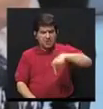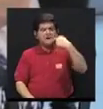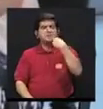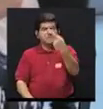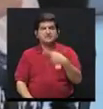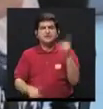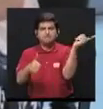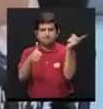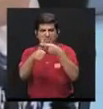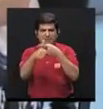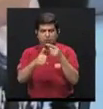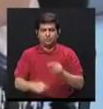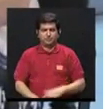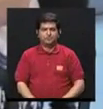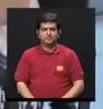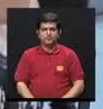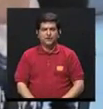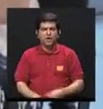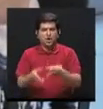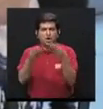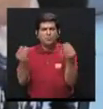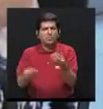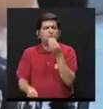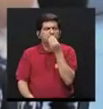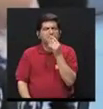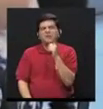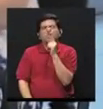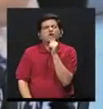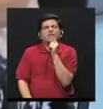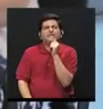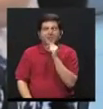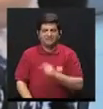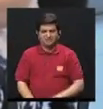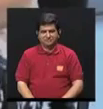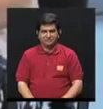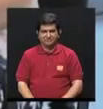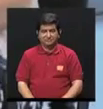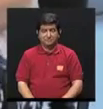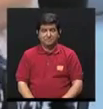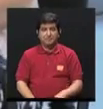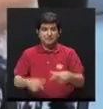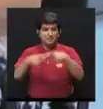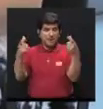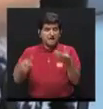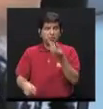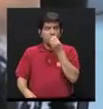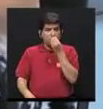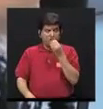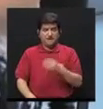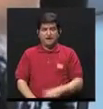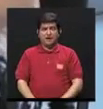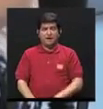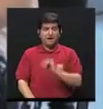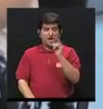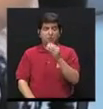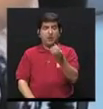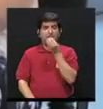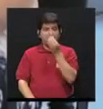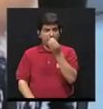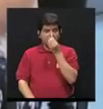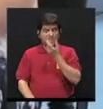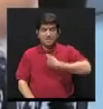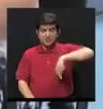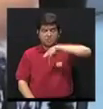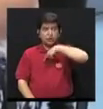es justamente quién produce la alimentación. La mayoría de la alimentación, y además una alimentación la que necesitamos,